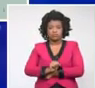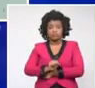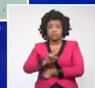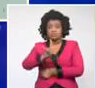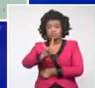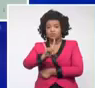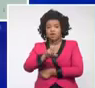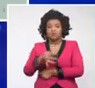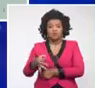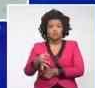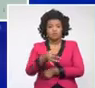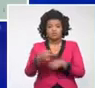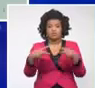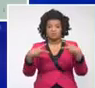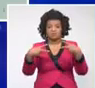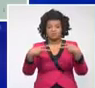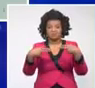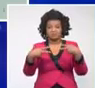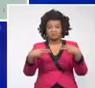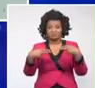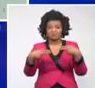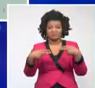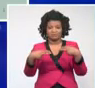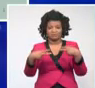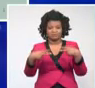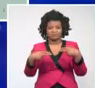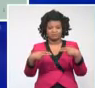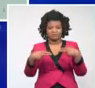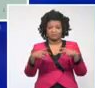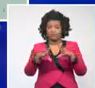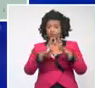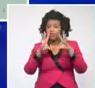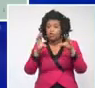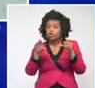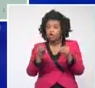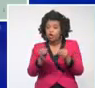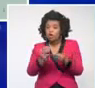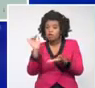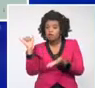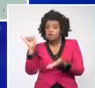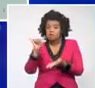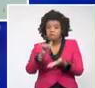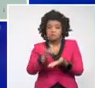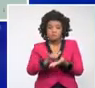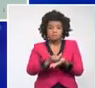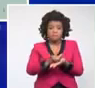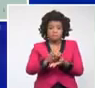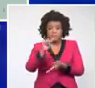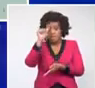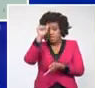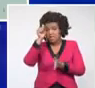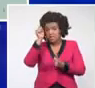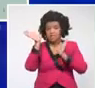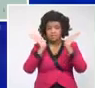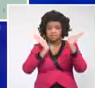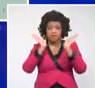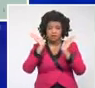el municipio de Cárdenas, y todos son viajeros indios procedentes de la